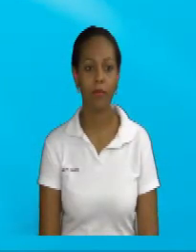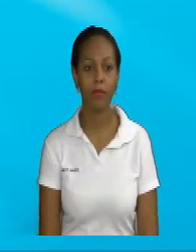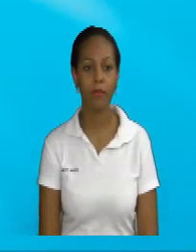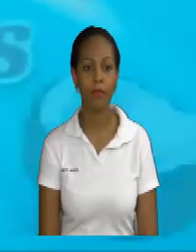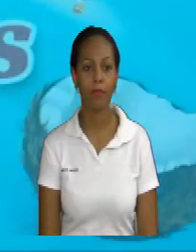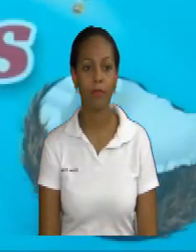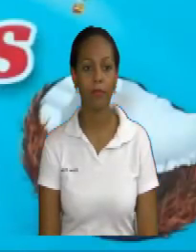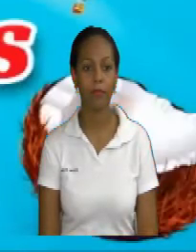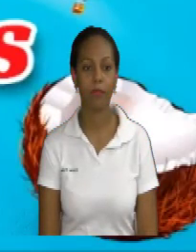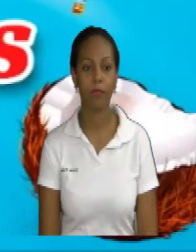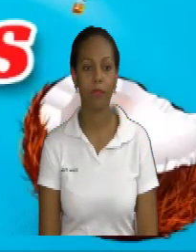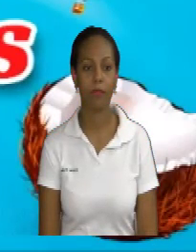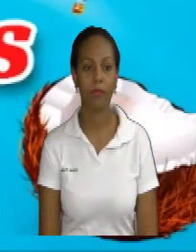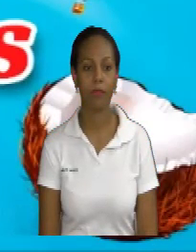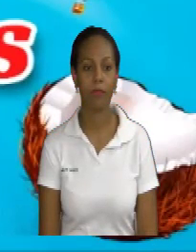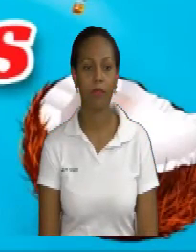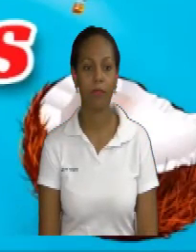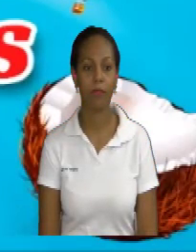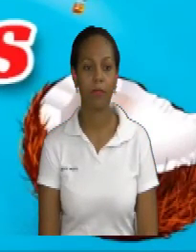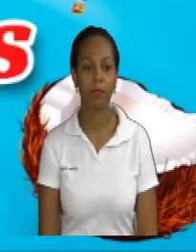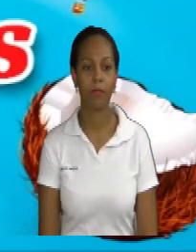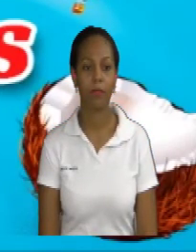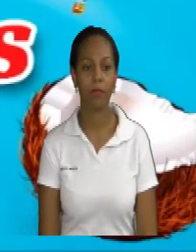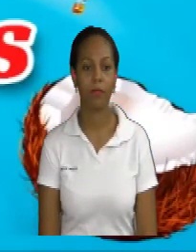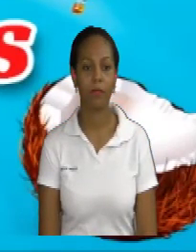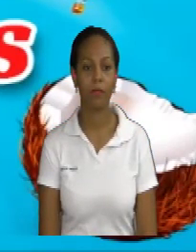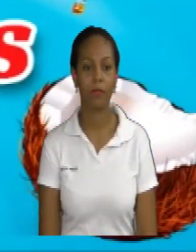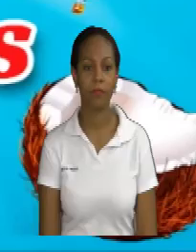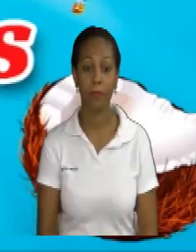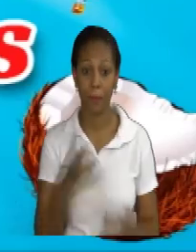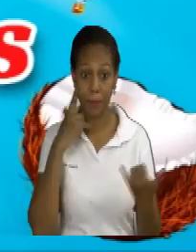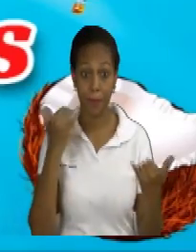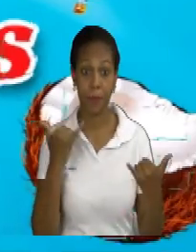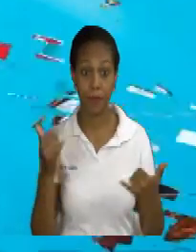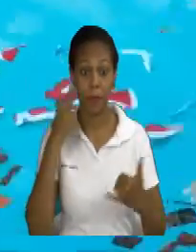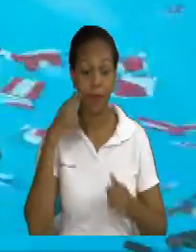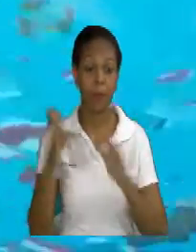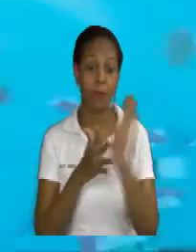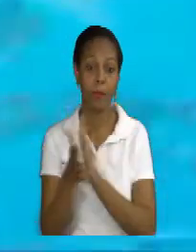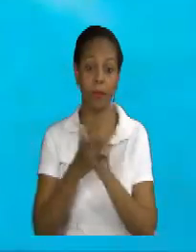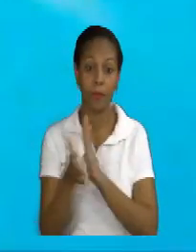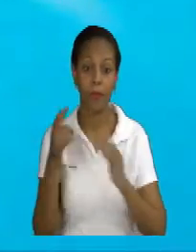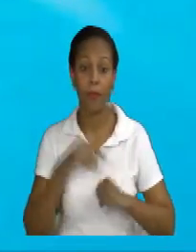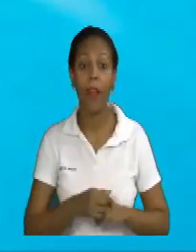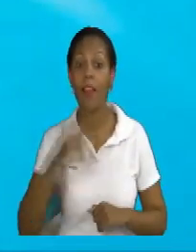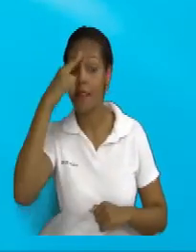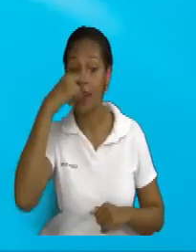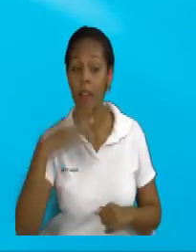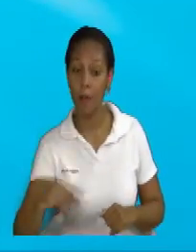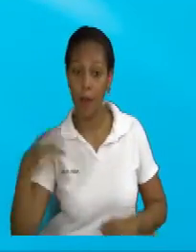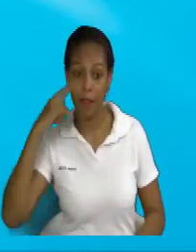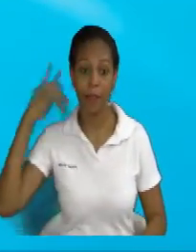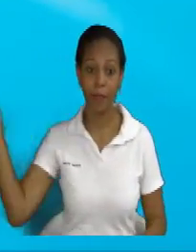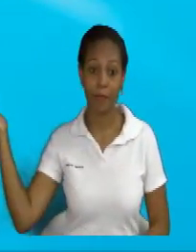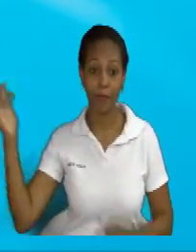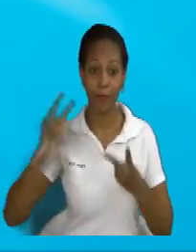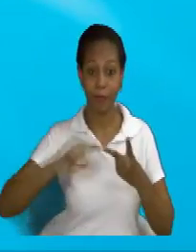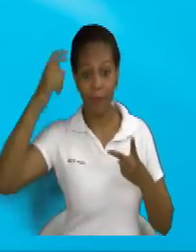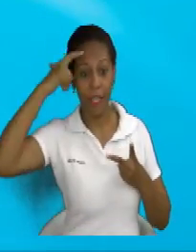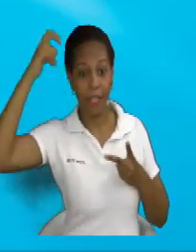En esta nueva temporada, desconéctate con los planes que Proyectos Tours trae para ti. Santa Marta,